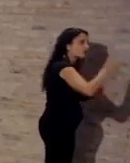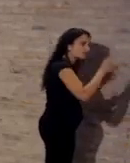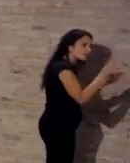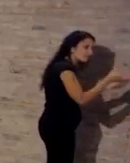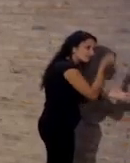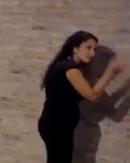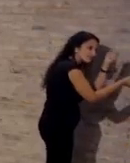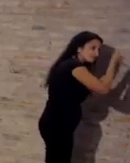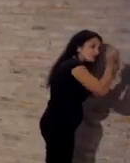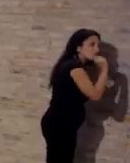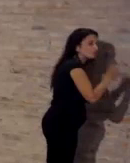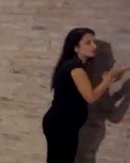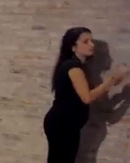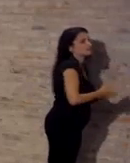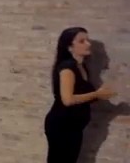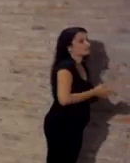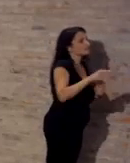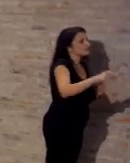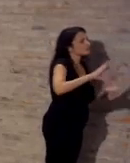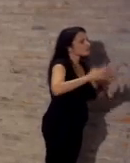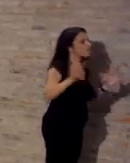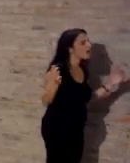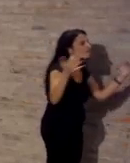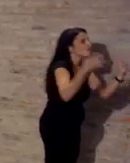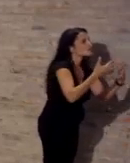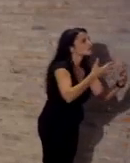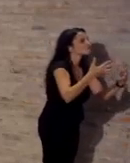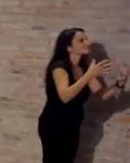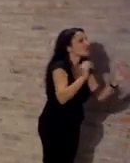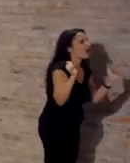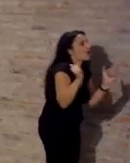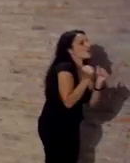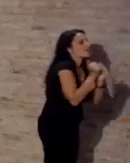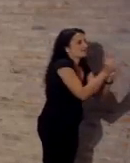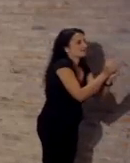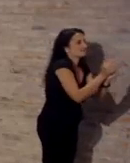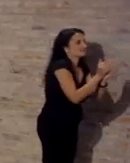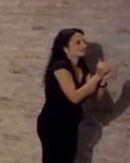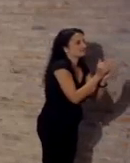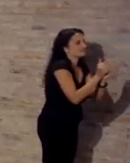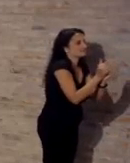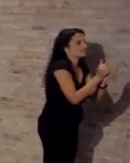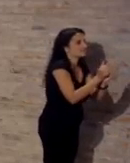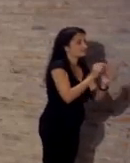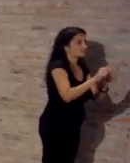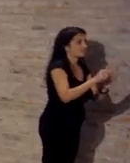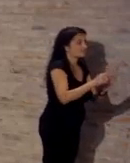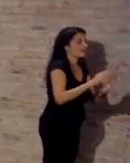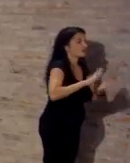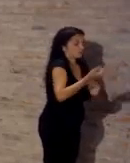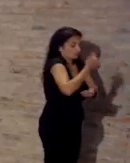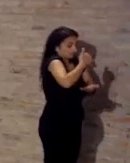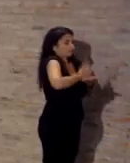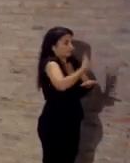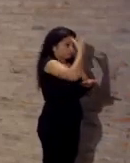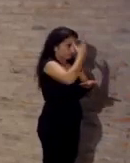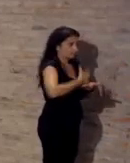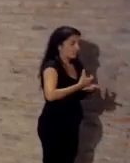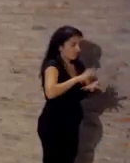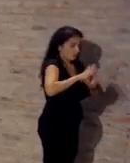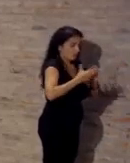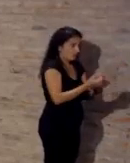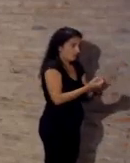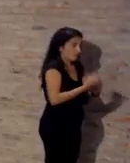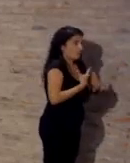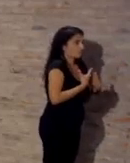ahí donde necesitamos abrazarnos apoyarnos y poder decir con nuestra existencia y del modo que somos y que